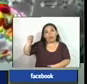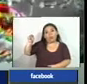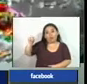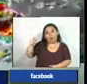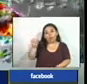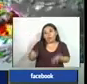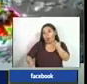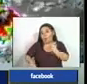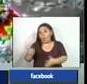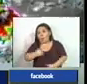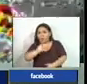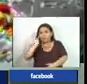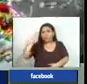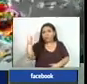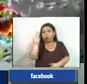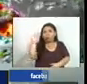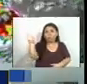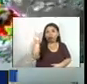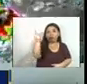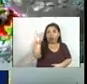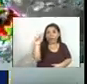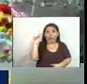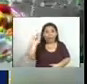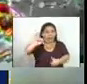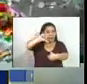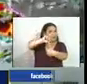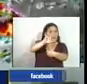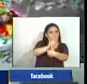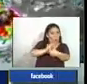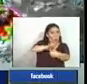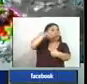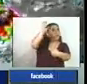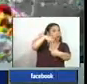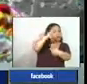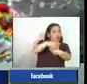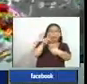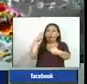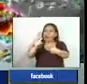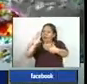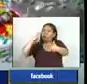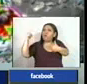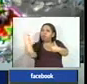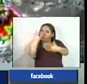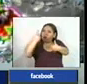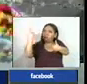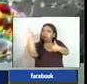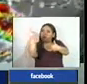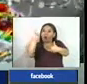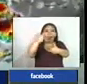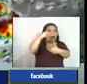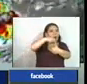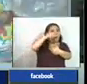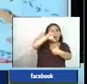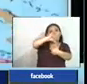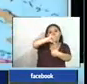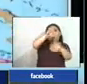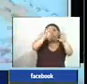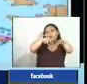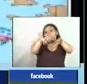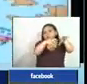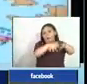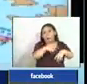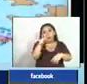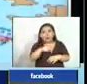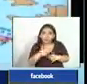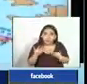antes de su ingreso a Centroamérica. Y es esto lo que ha encendido una alarma a nivel nacional. Y el país se